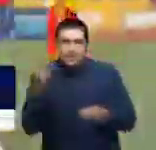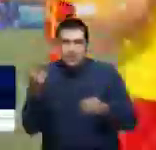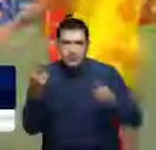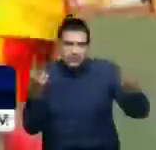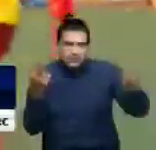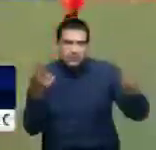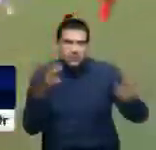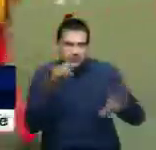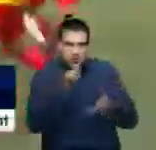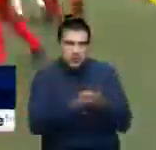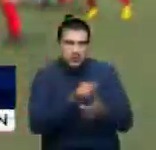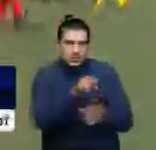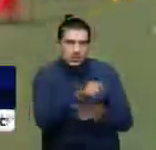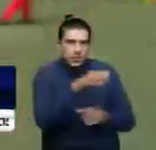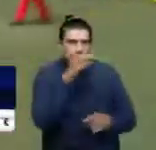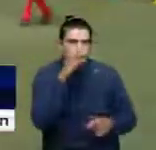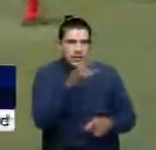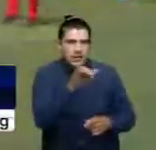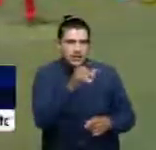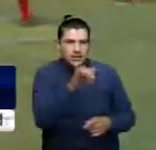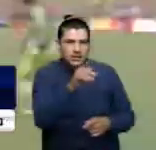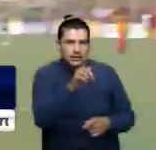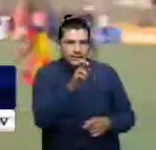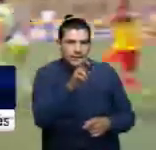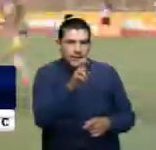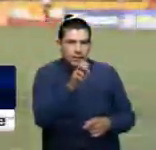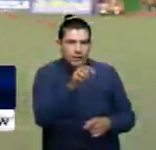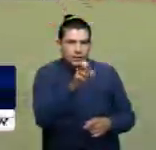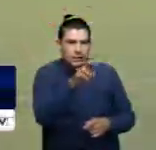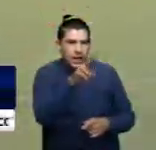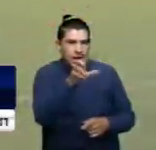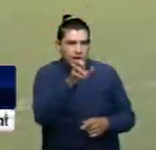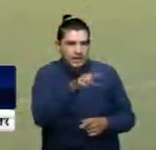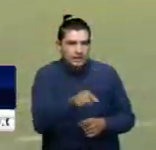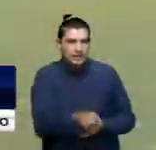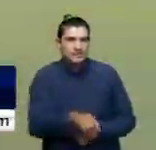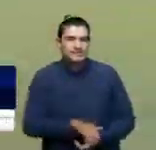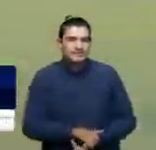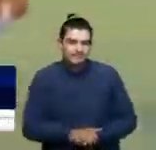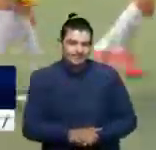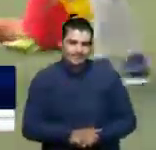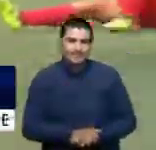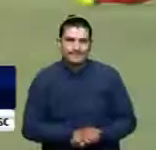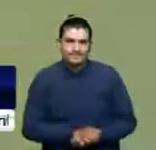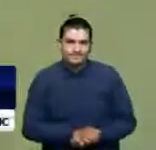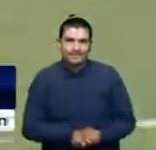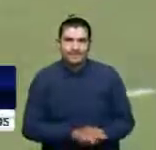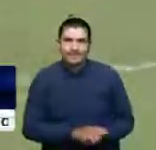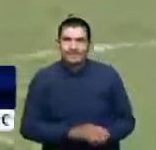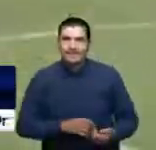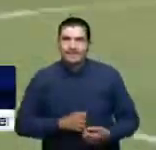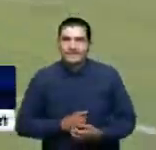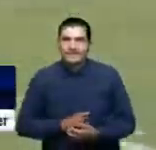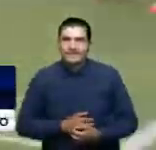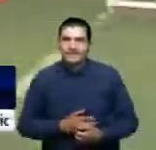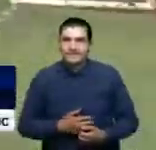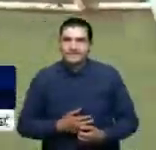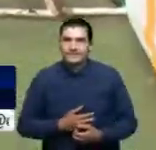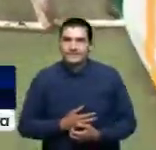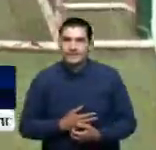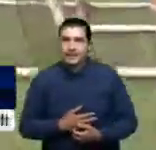por intermedio de Christopher González, que le dio el descuento precisamente al equipo de